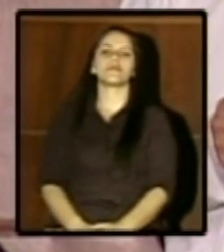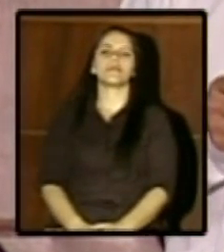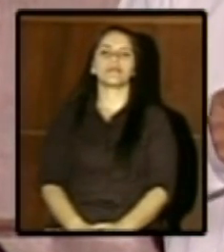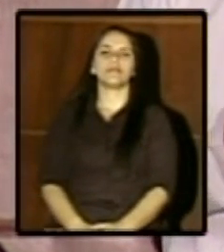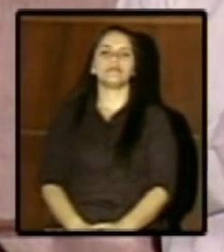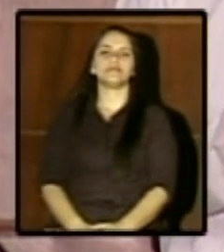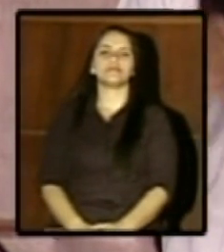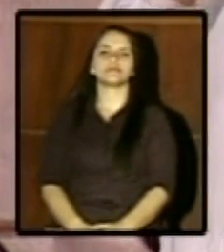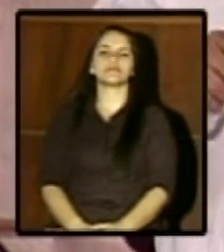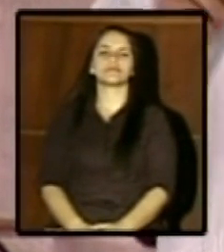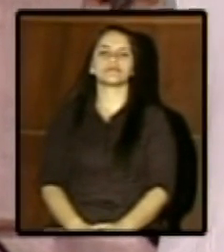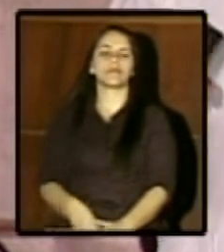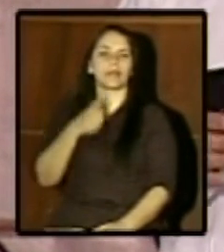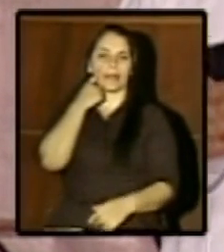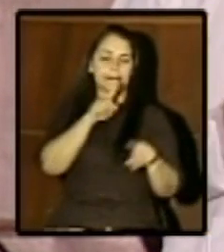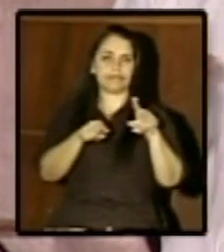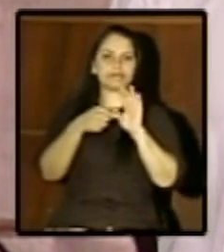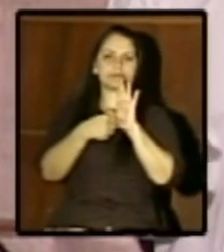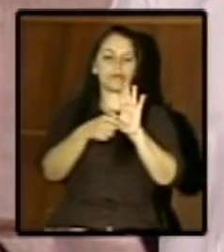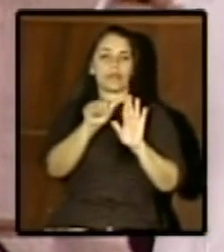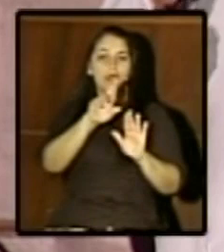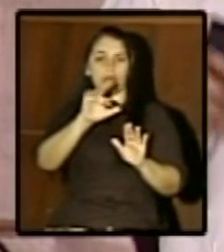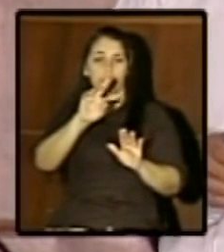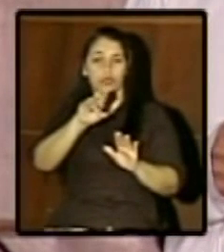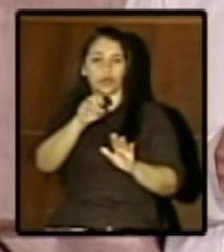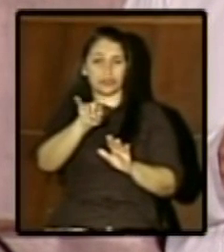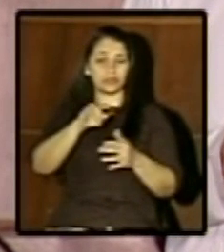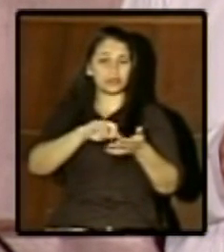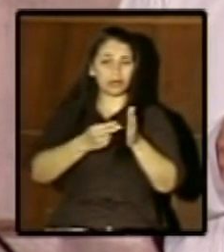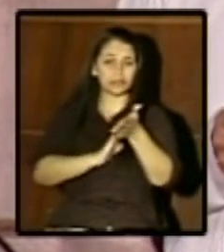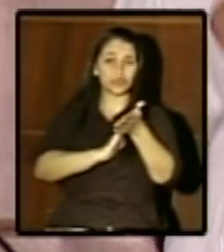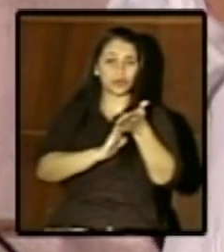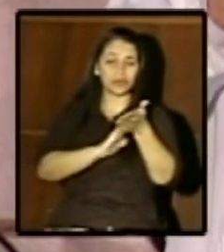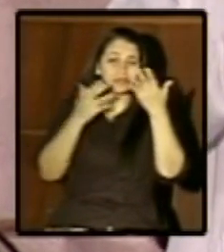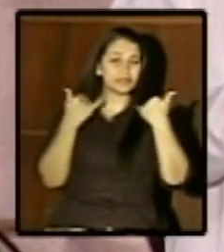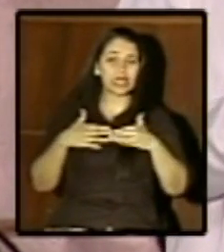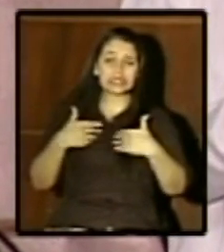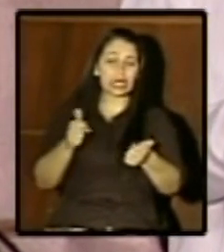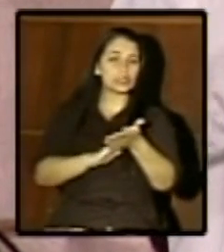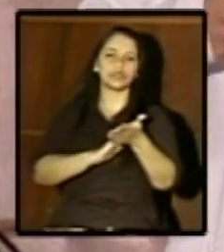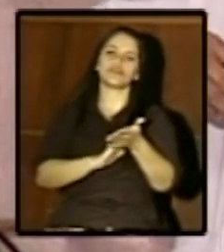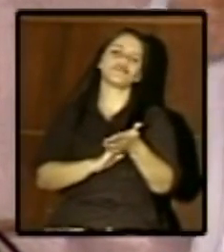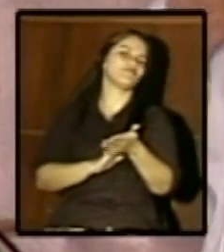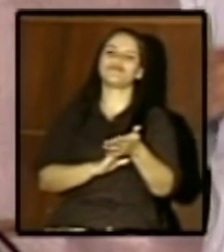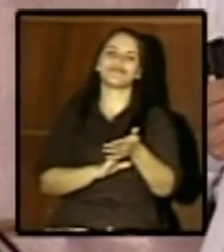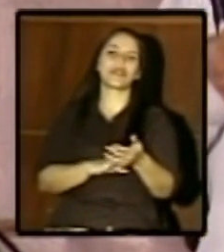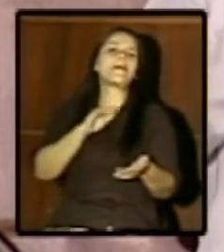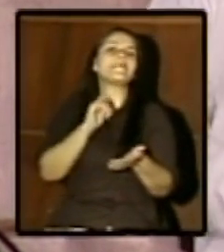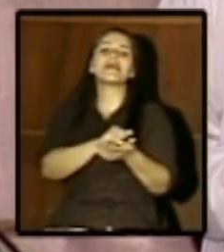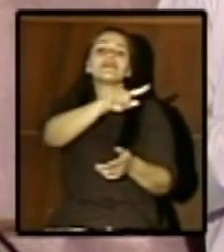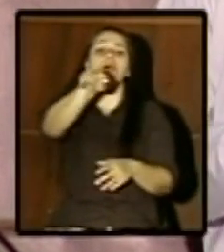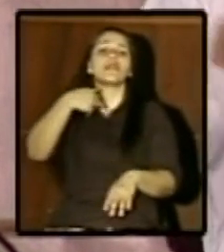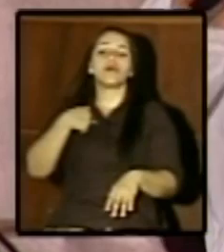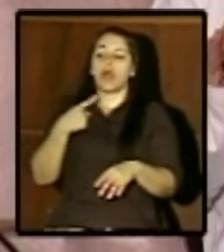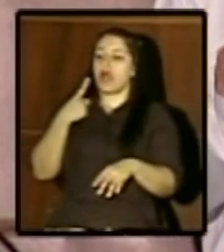degenerativo. Yo a los pacientes les digo, vea, la artrosis hasta ahora no tiene cura, ni tiene quien la detenga. Es como detener